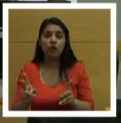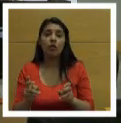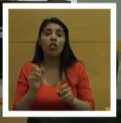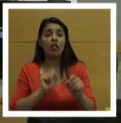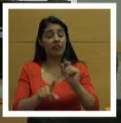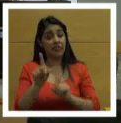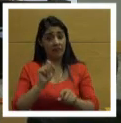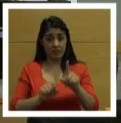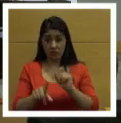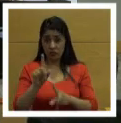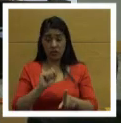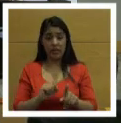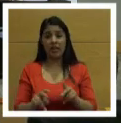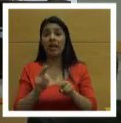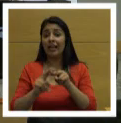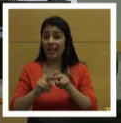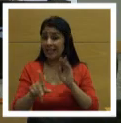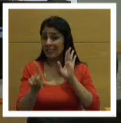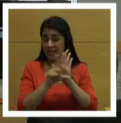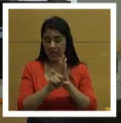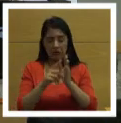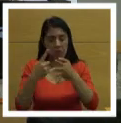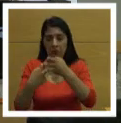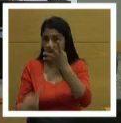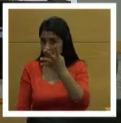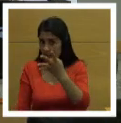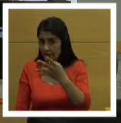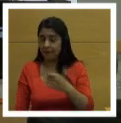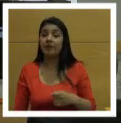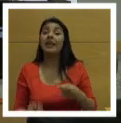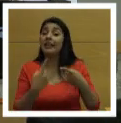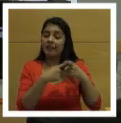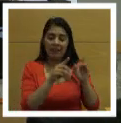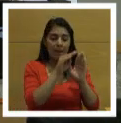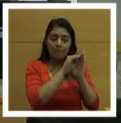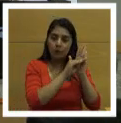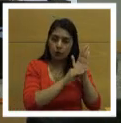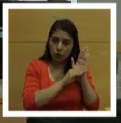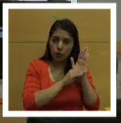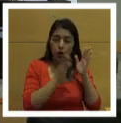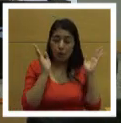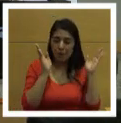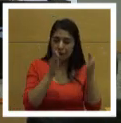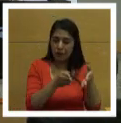defensores, legisladores, etc. El protocolo es más focalizado por